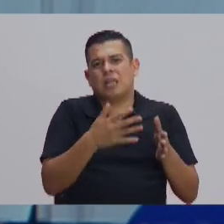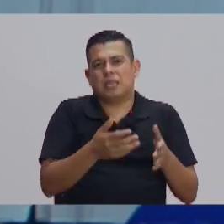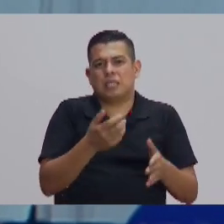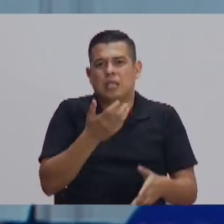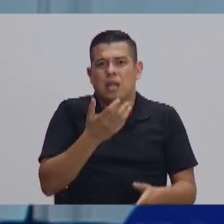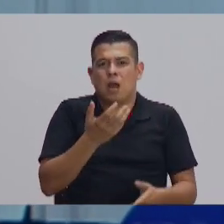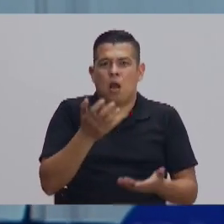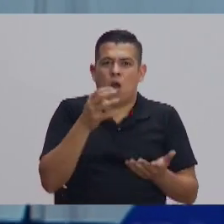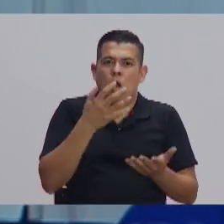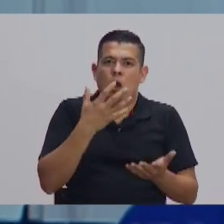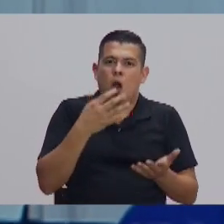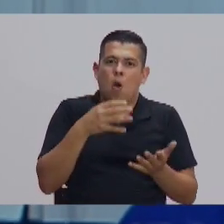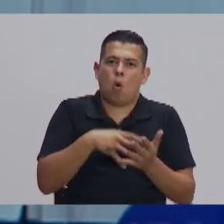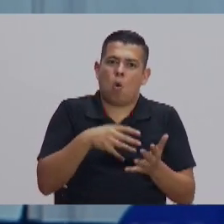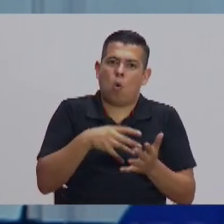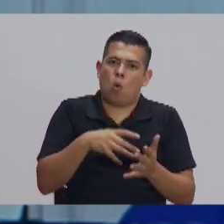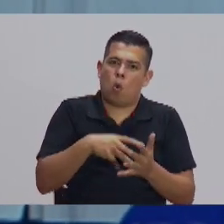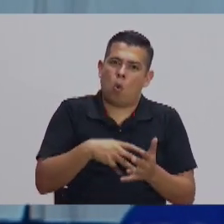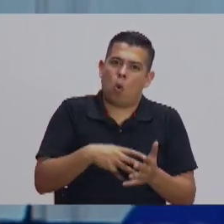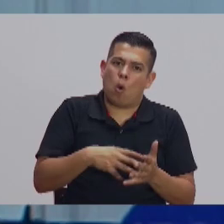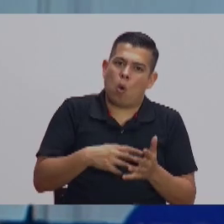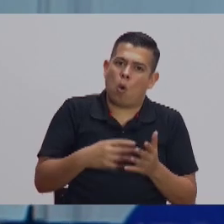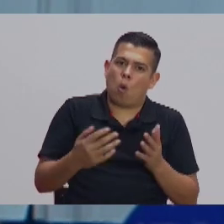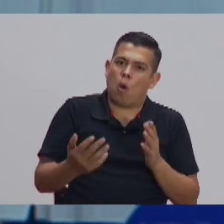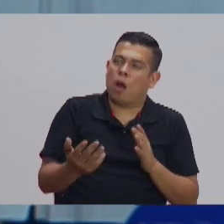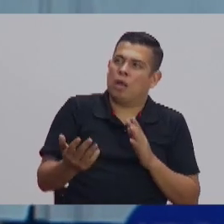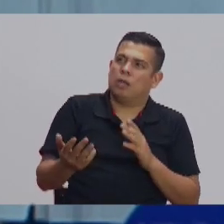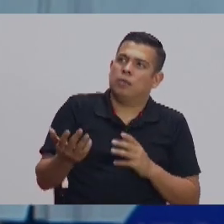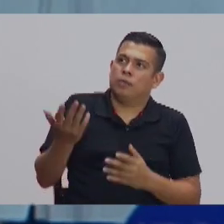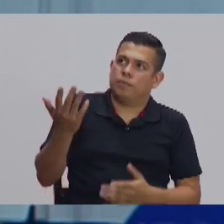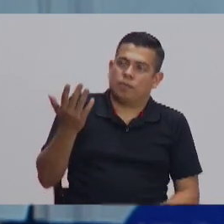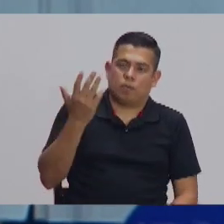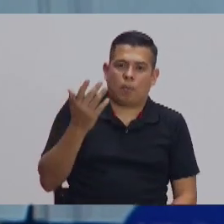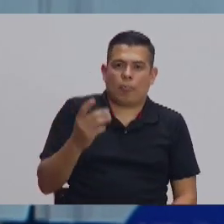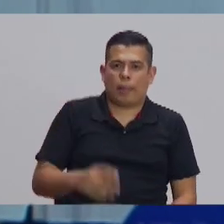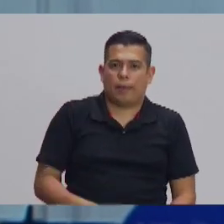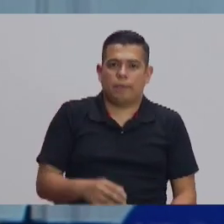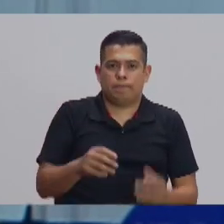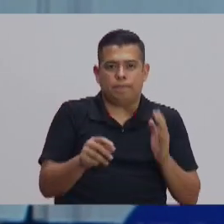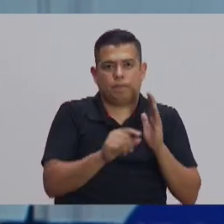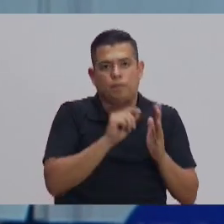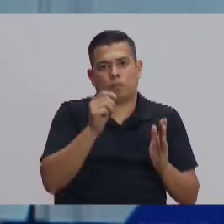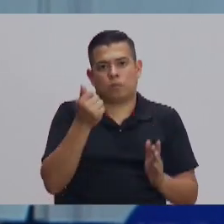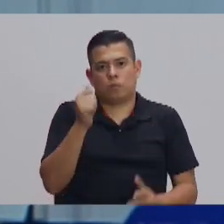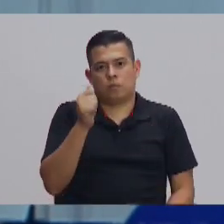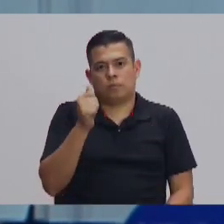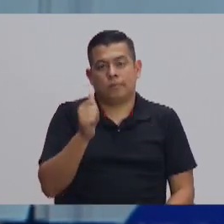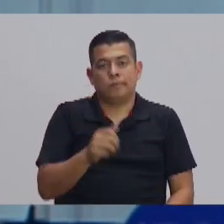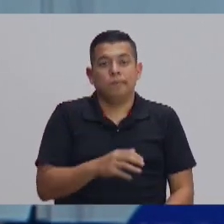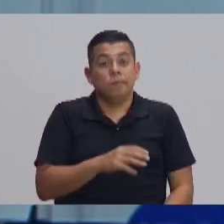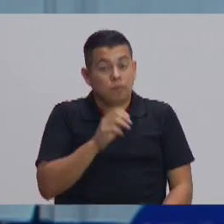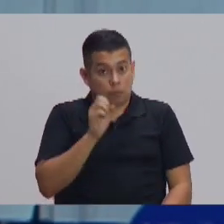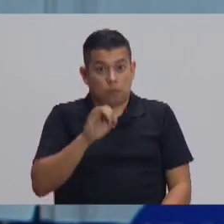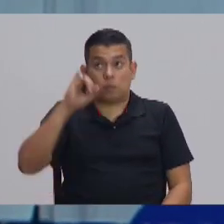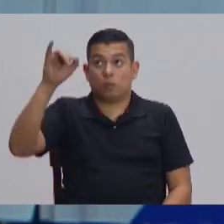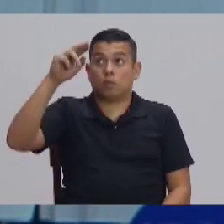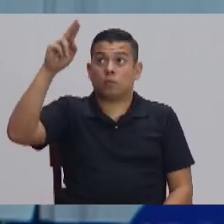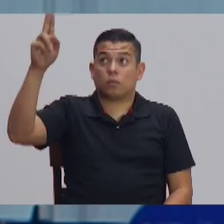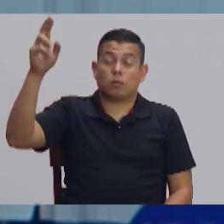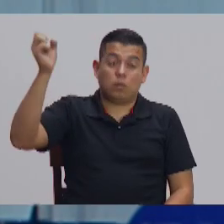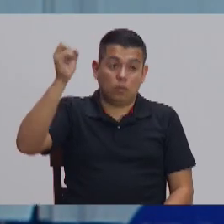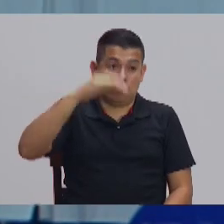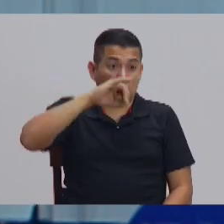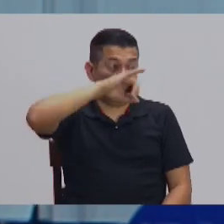que israel ha vuelto la espalda a delante de sus enemigos miren el 10 x jehová dijo a